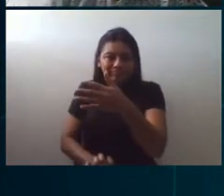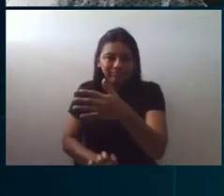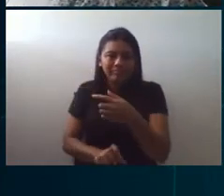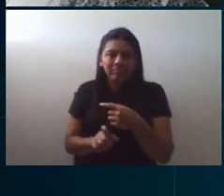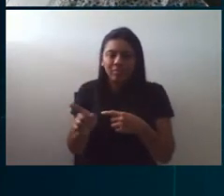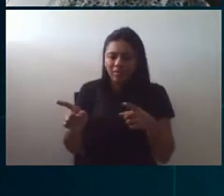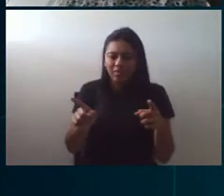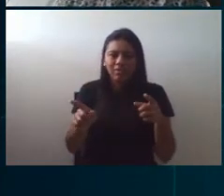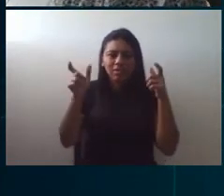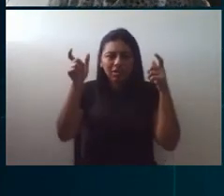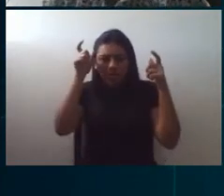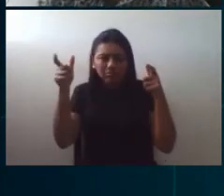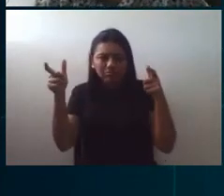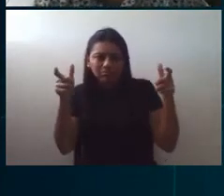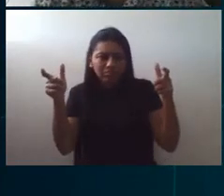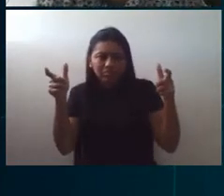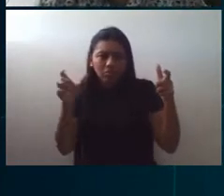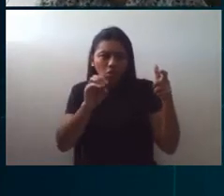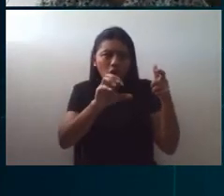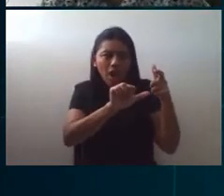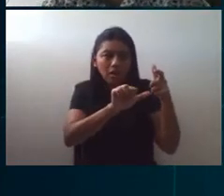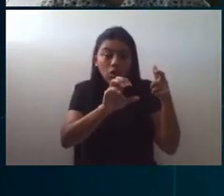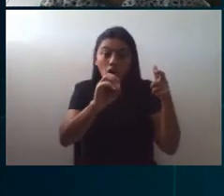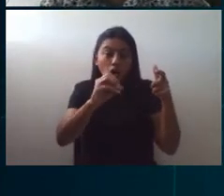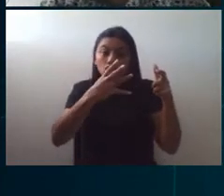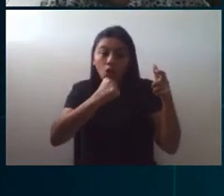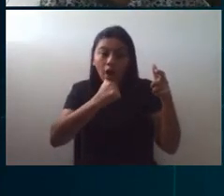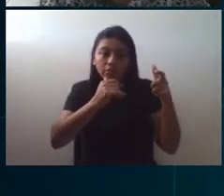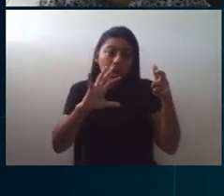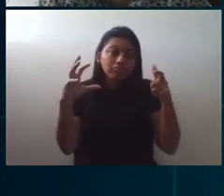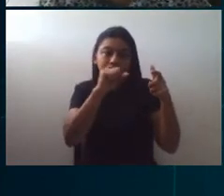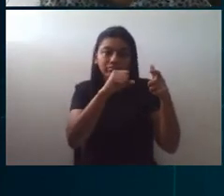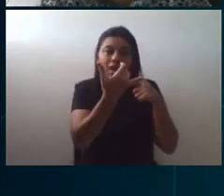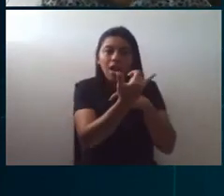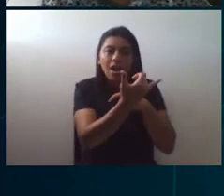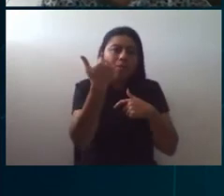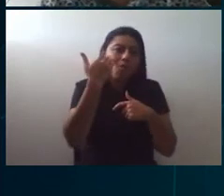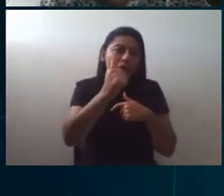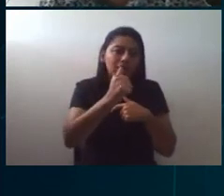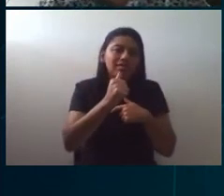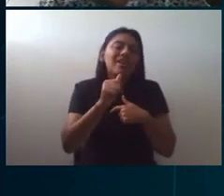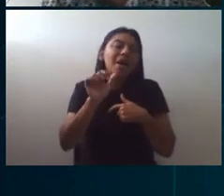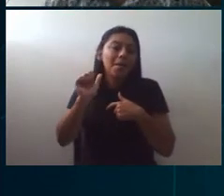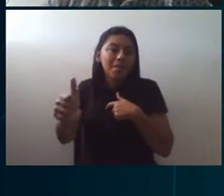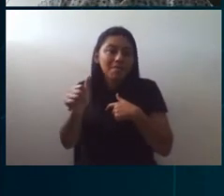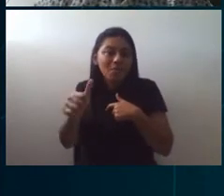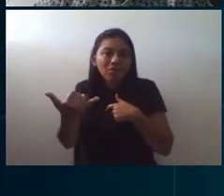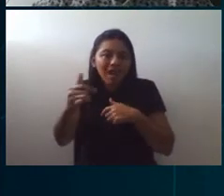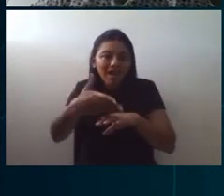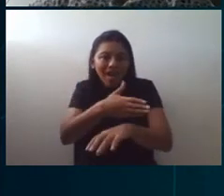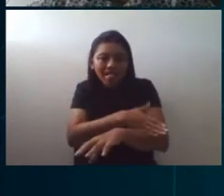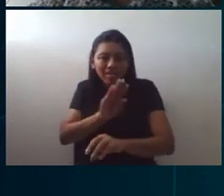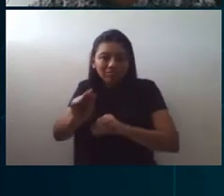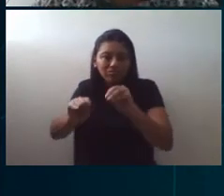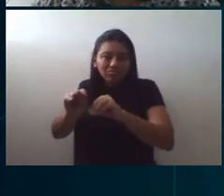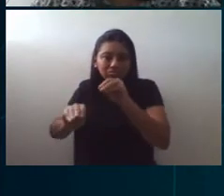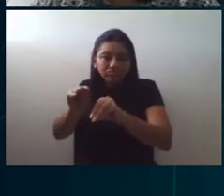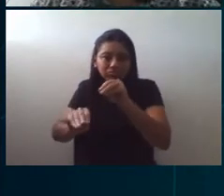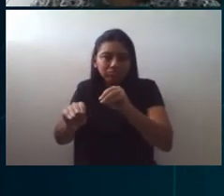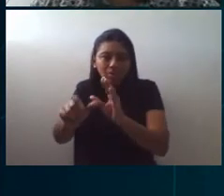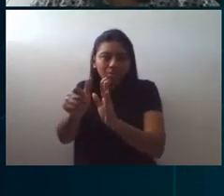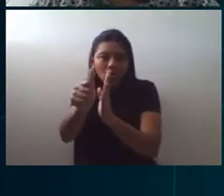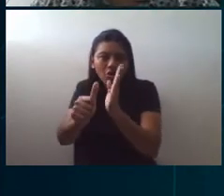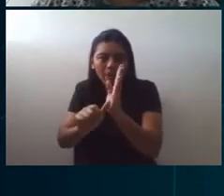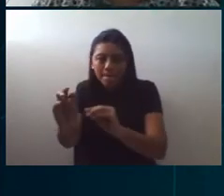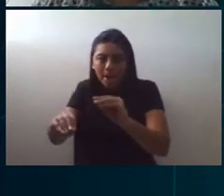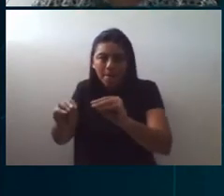perdón, ya predefinidos que me permiten hacer una analítica posterior de datos mucho más robustos, porque ya están predeterminados. Entonces, aquí, pues, en el